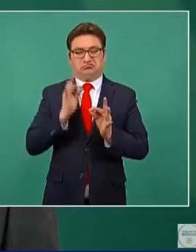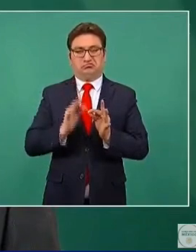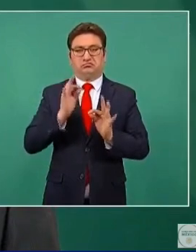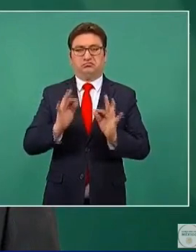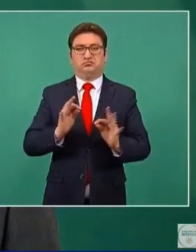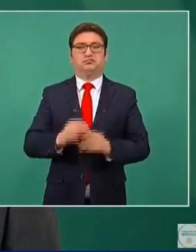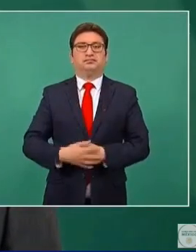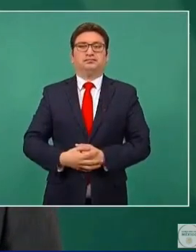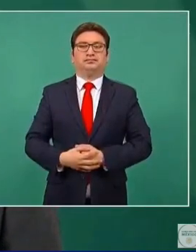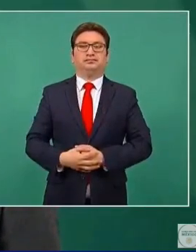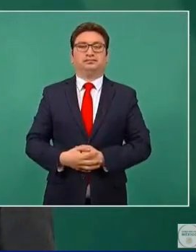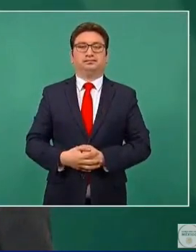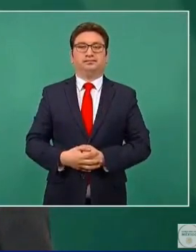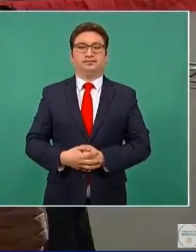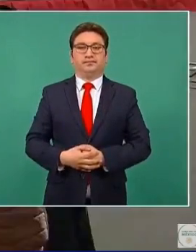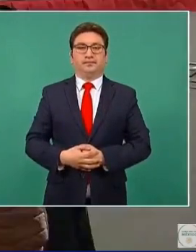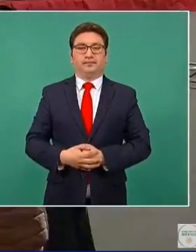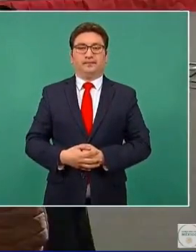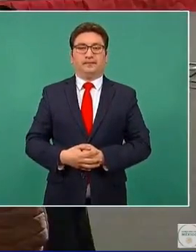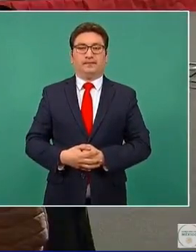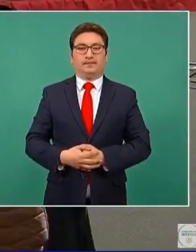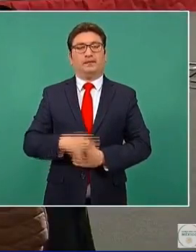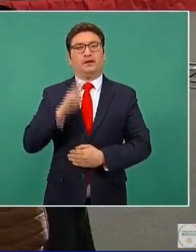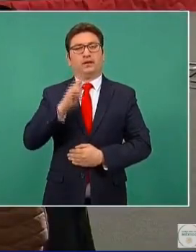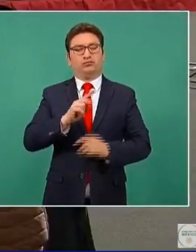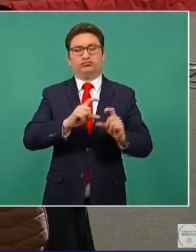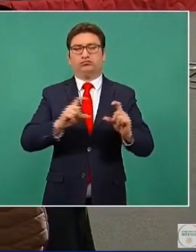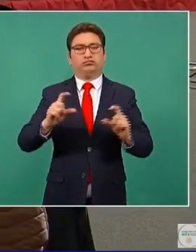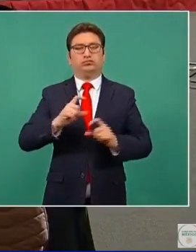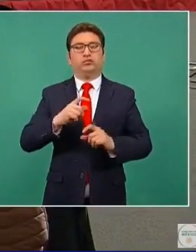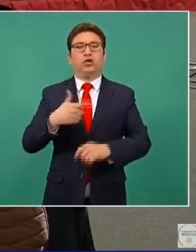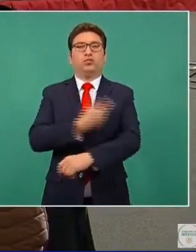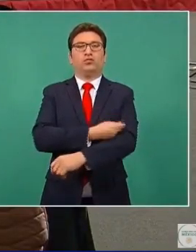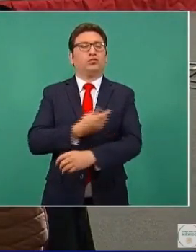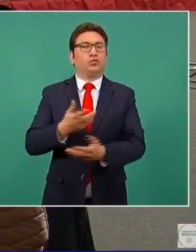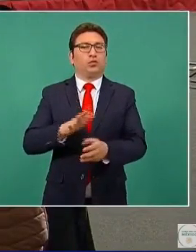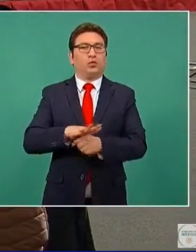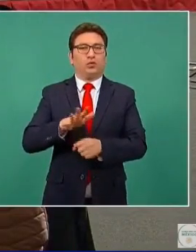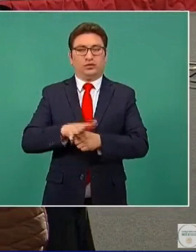oportuna. Vemos las dosis que hemos recibido hasta el momento,